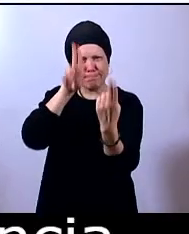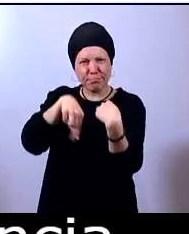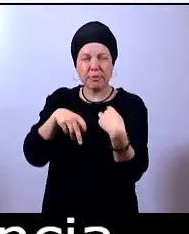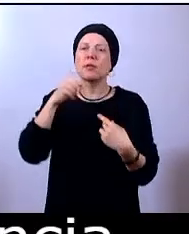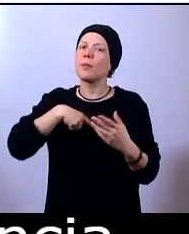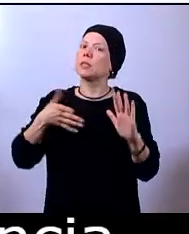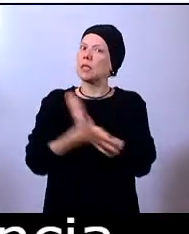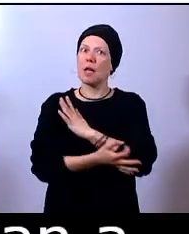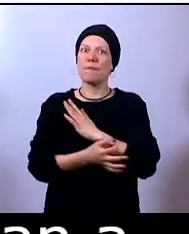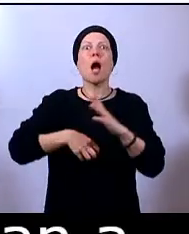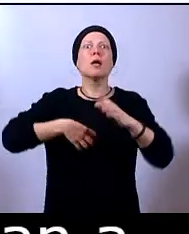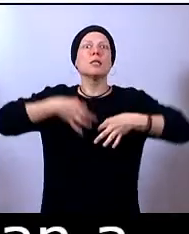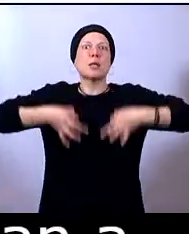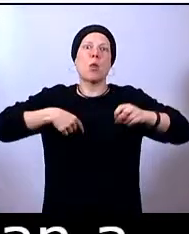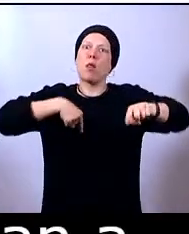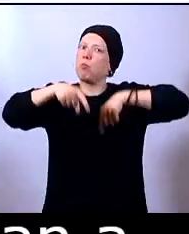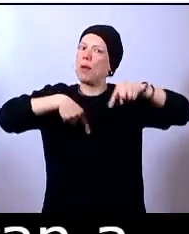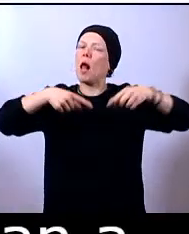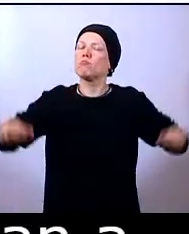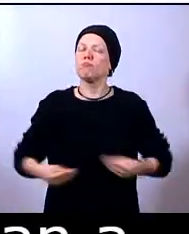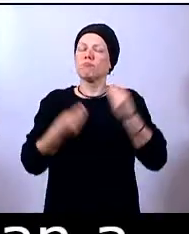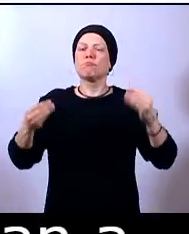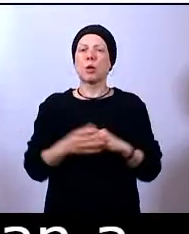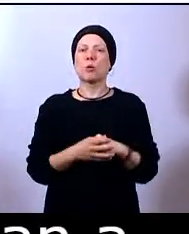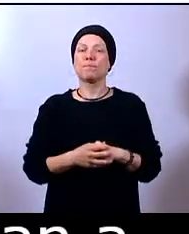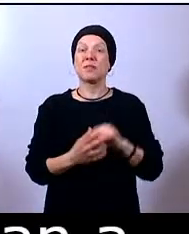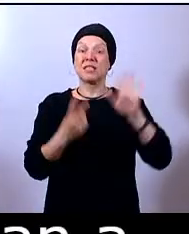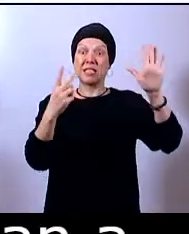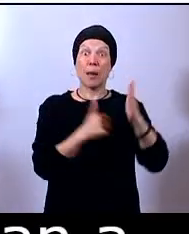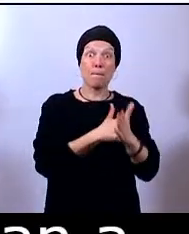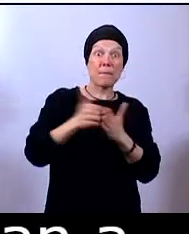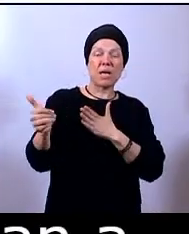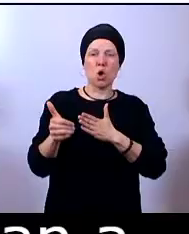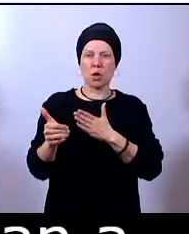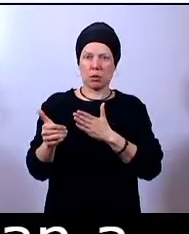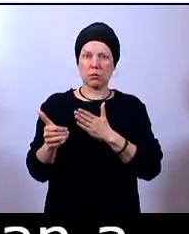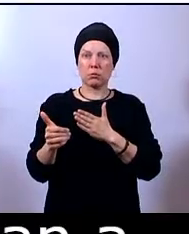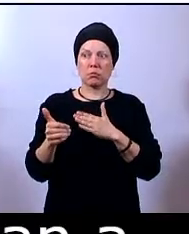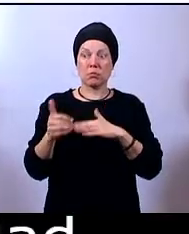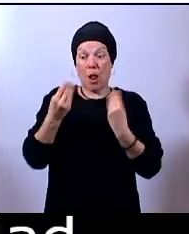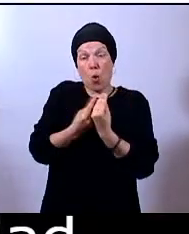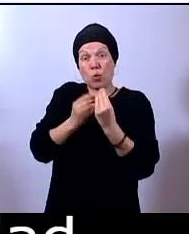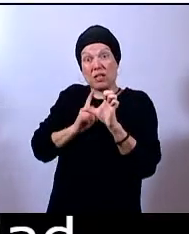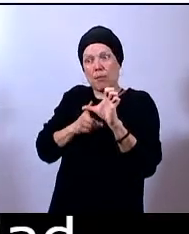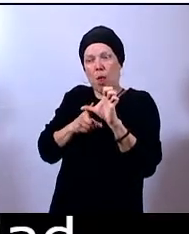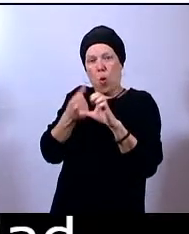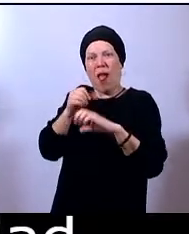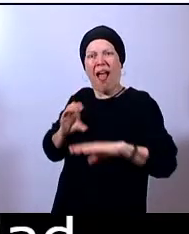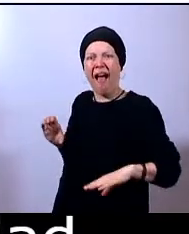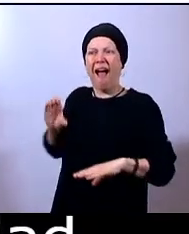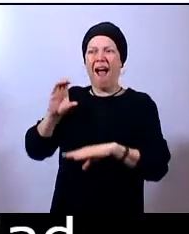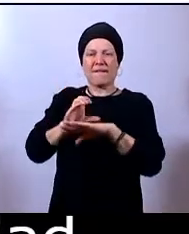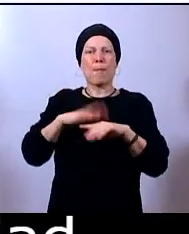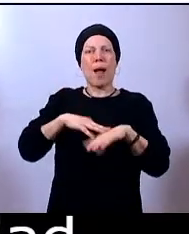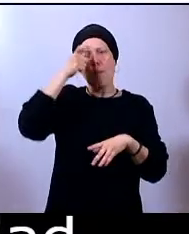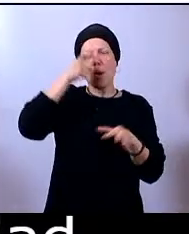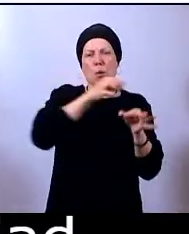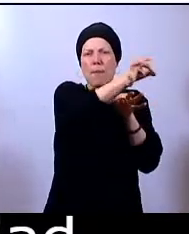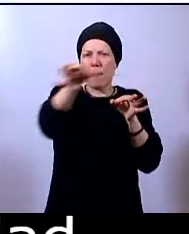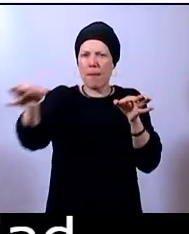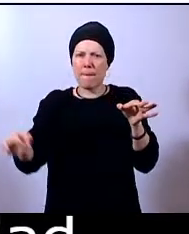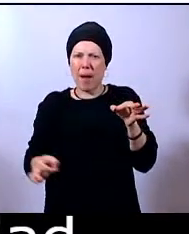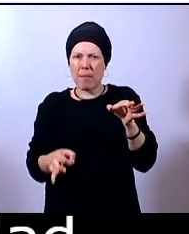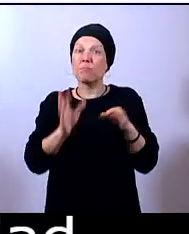seguridad vial. Esta partida se une a los 7 millones en ayudas que la Junta de Extremadura ha destinado a los municipios afectados por